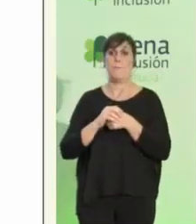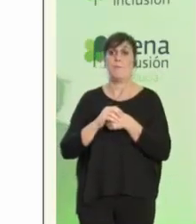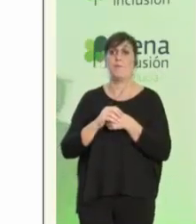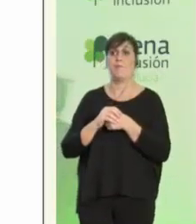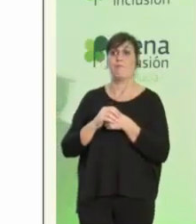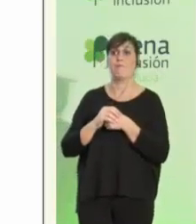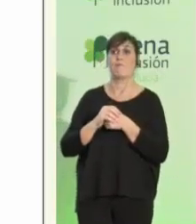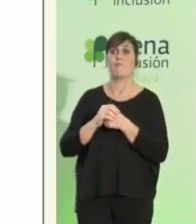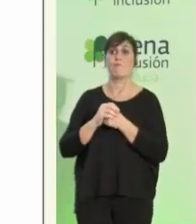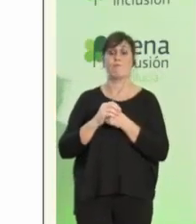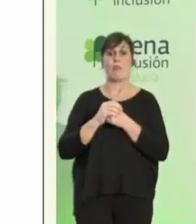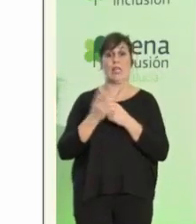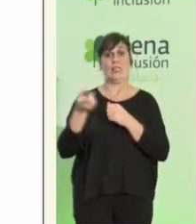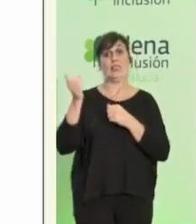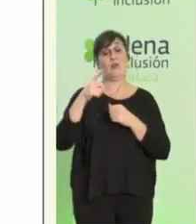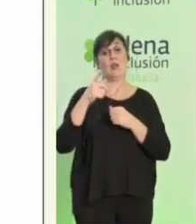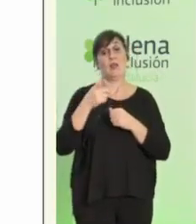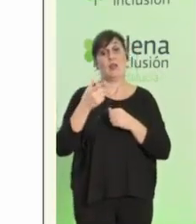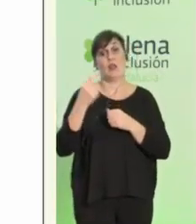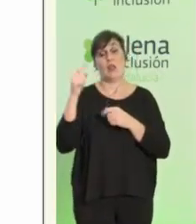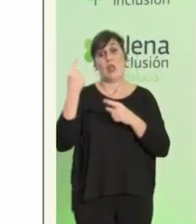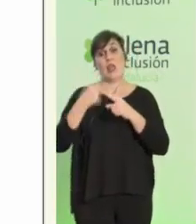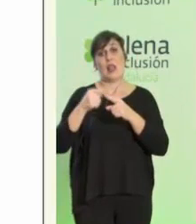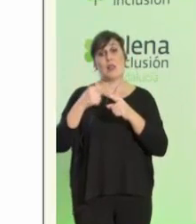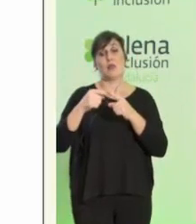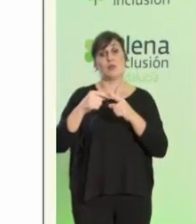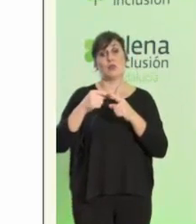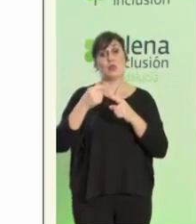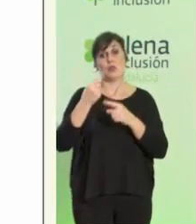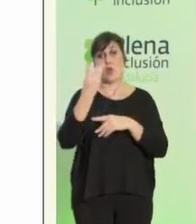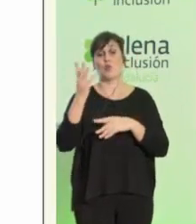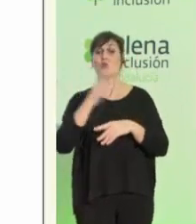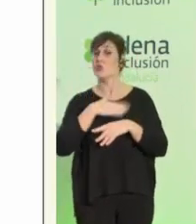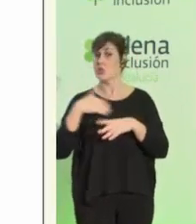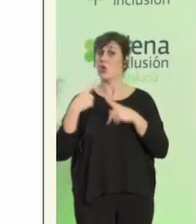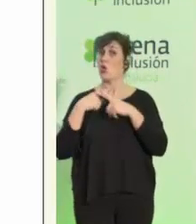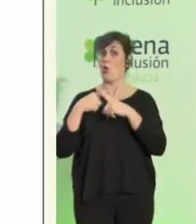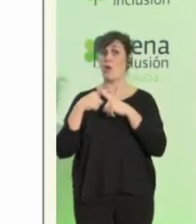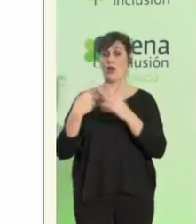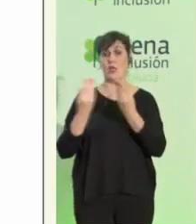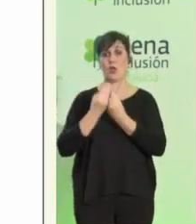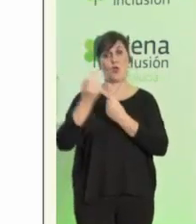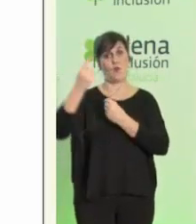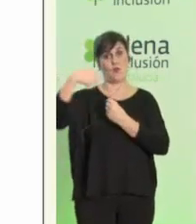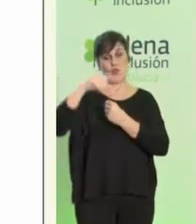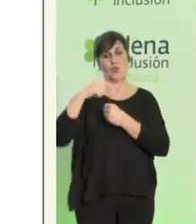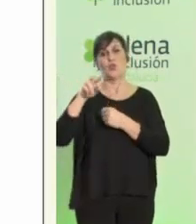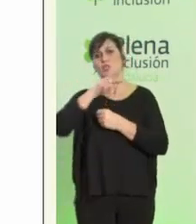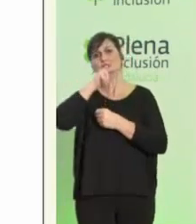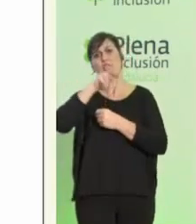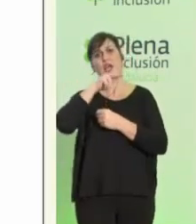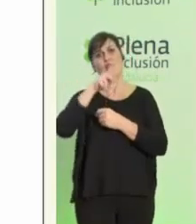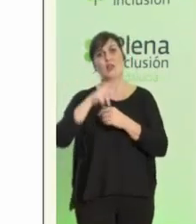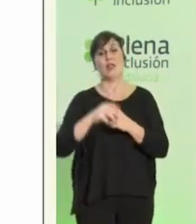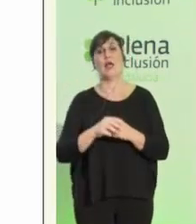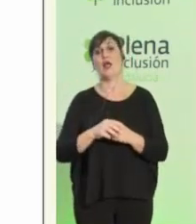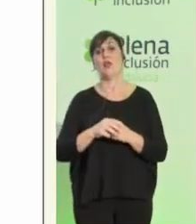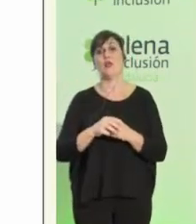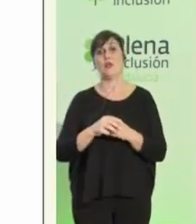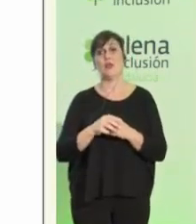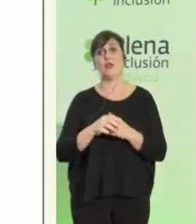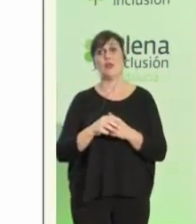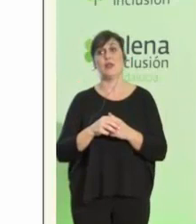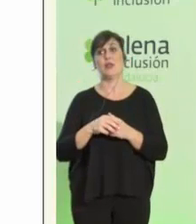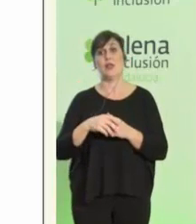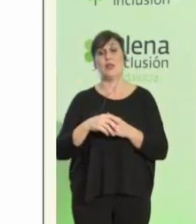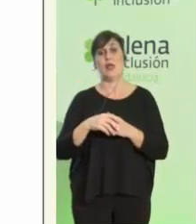Y hay también una serie de elementos que quería compartir con ustedes. Se habla tanto de